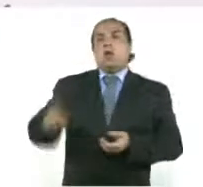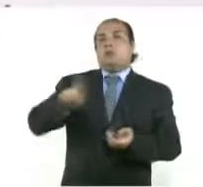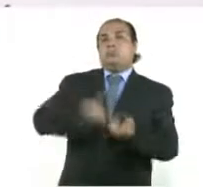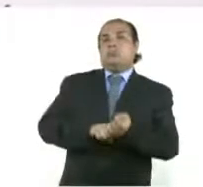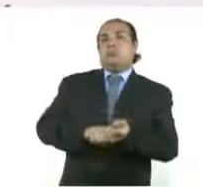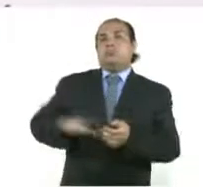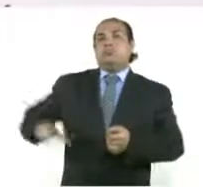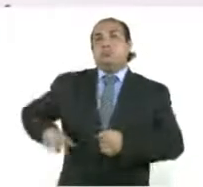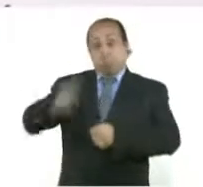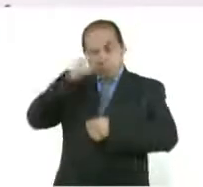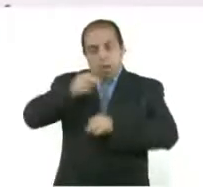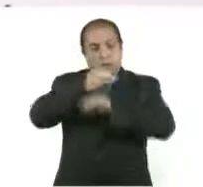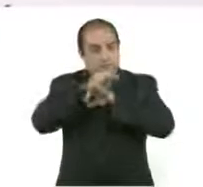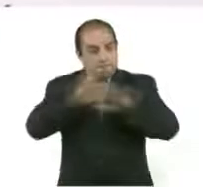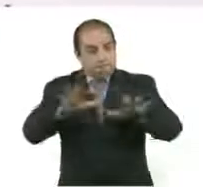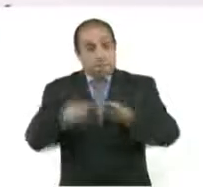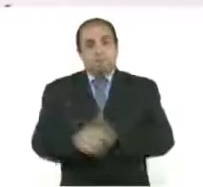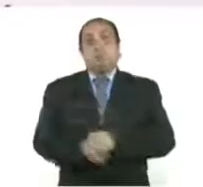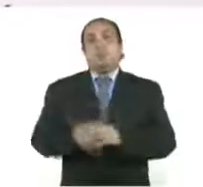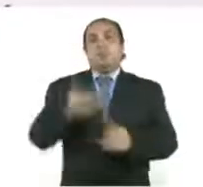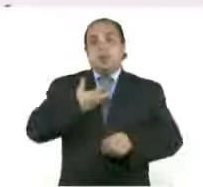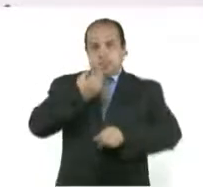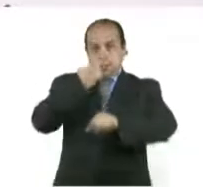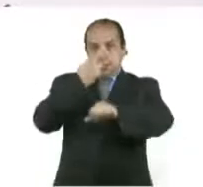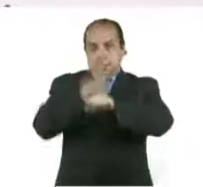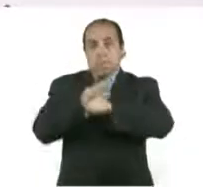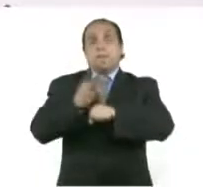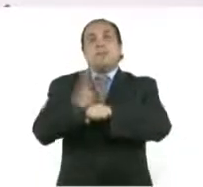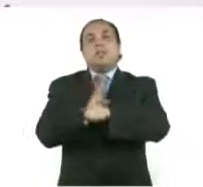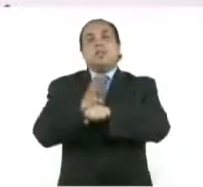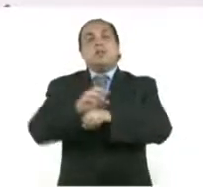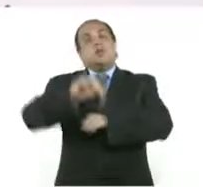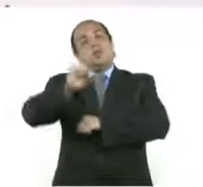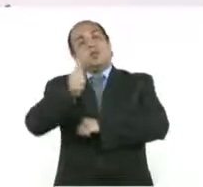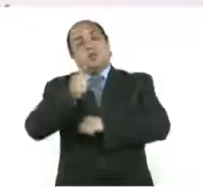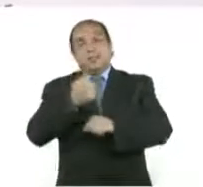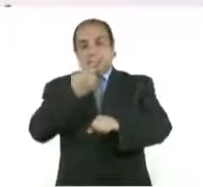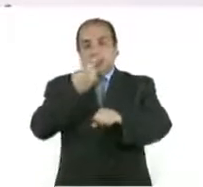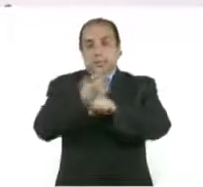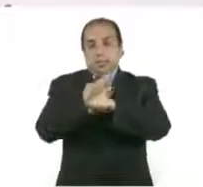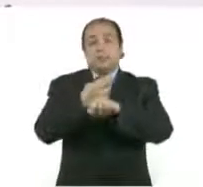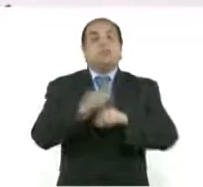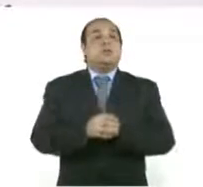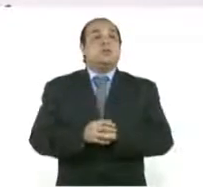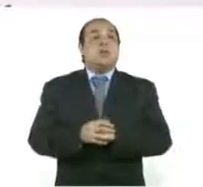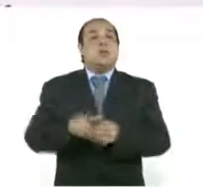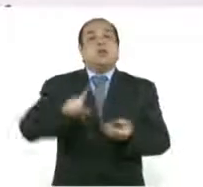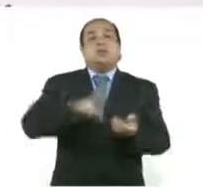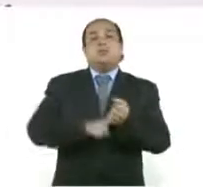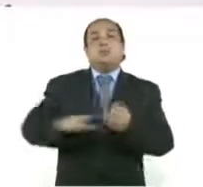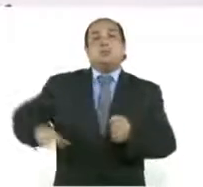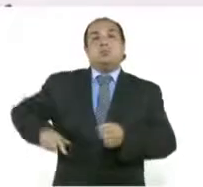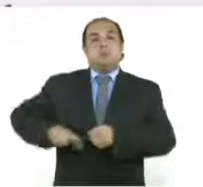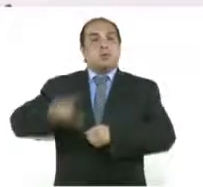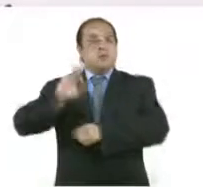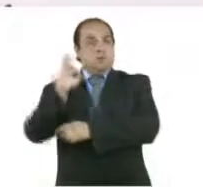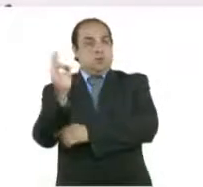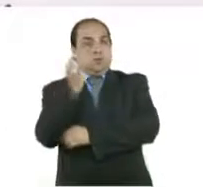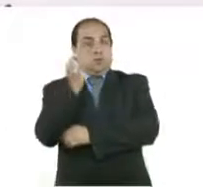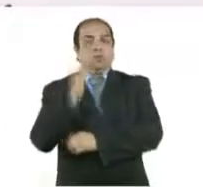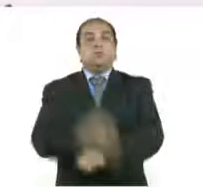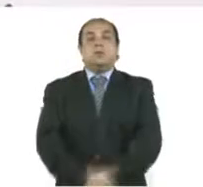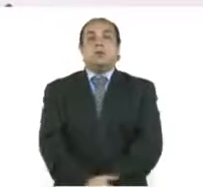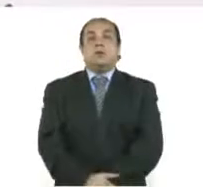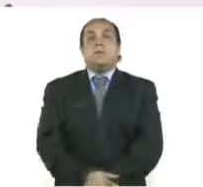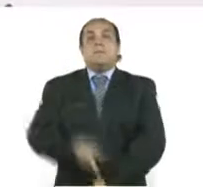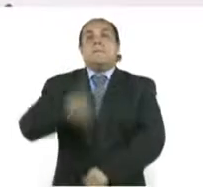México a través de la Secretaría de Bienestar y de otras secretarías del Gobierno Federal.